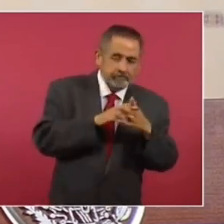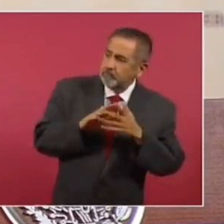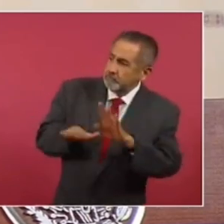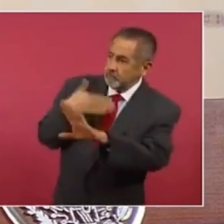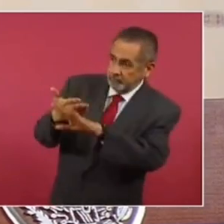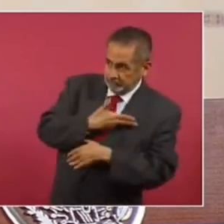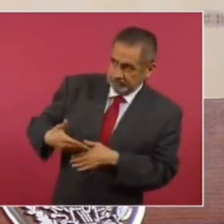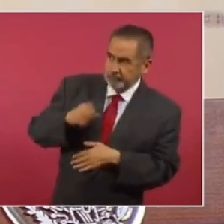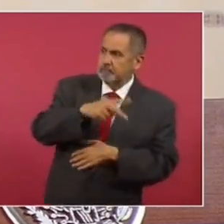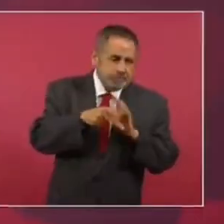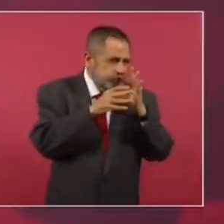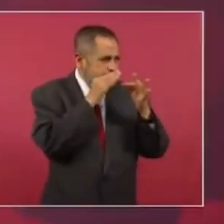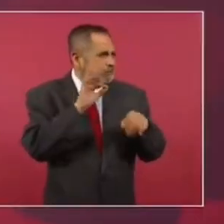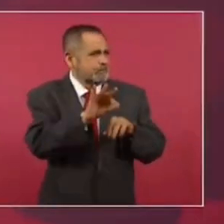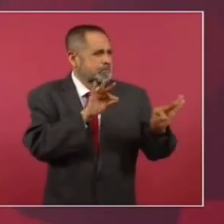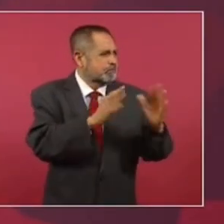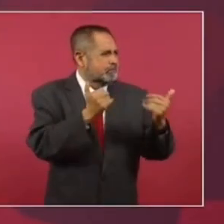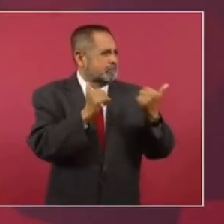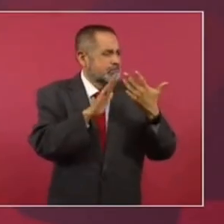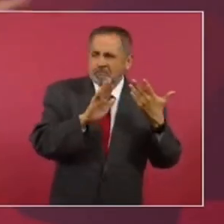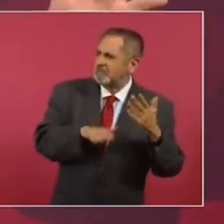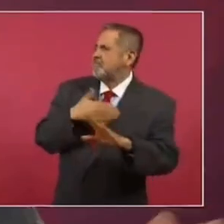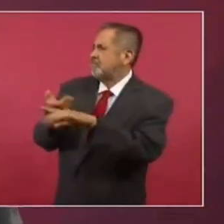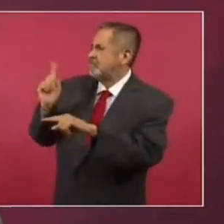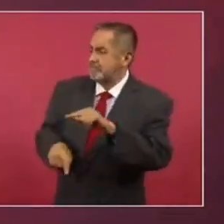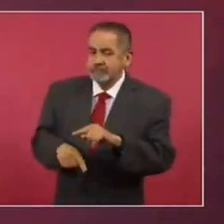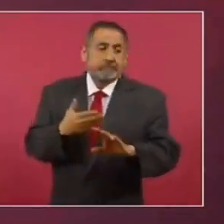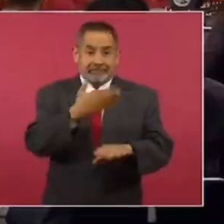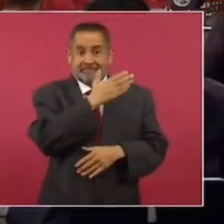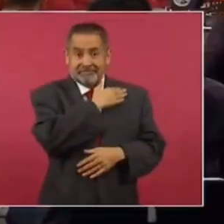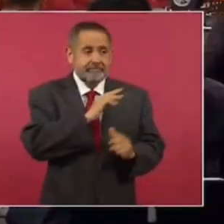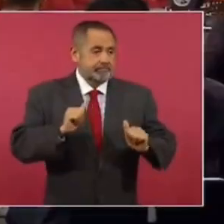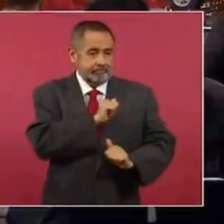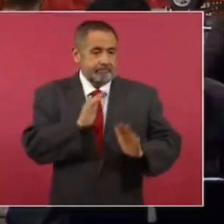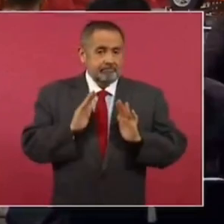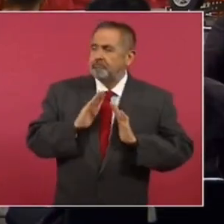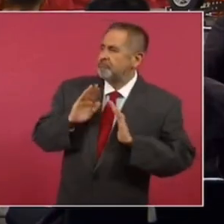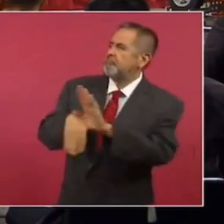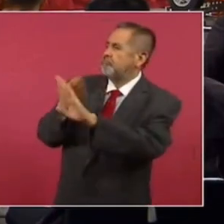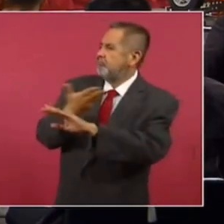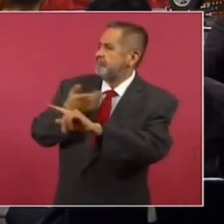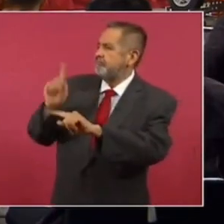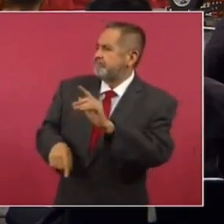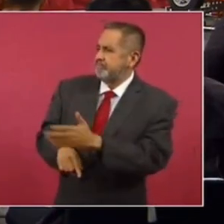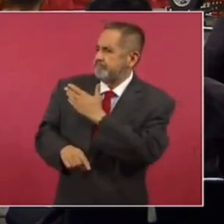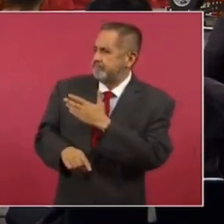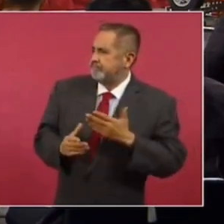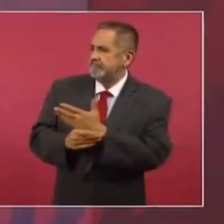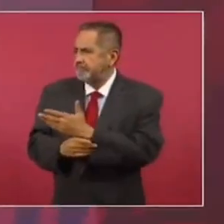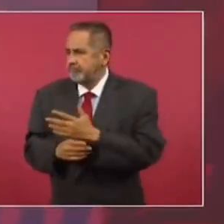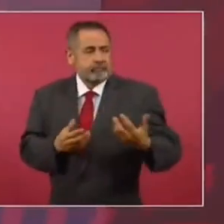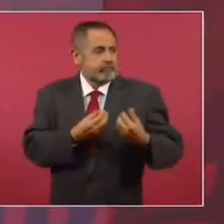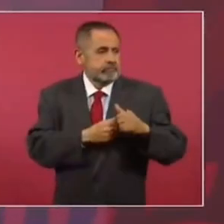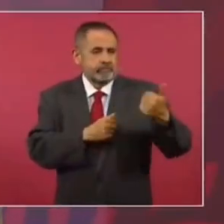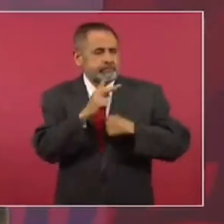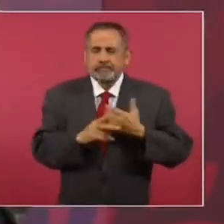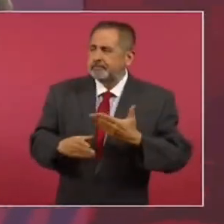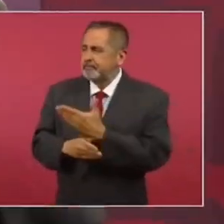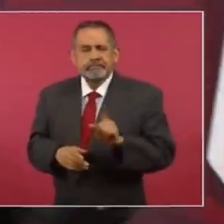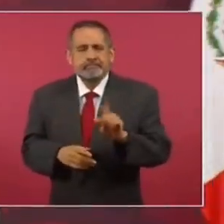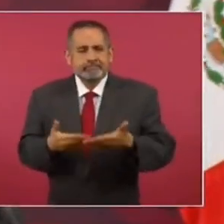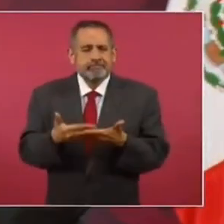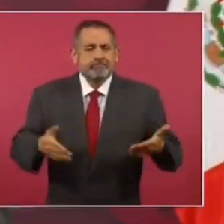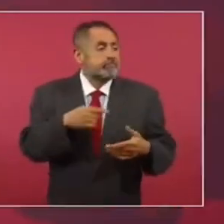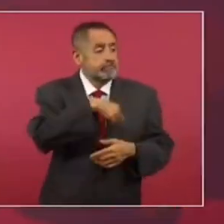gobiernos democráticos, populares, no se dan con el uso del ejército o con intervenciones extranjeras. Es